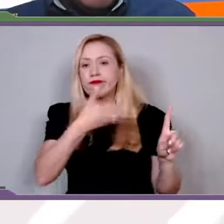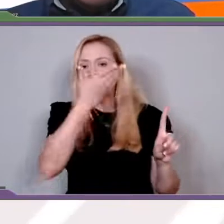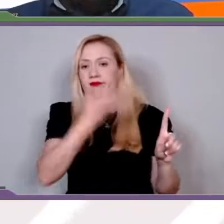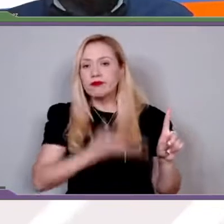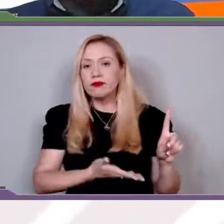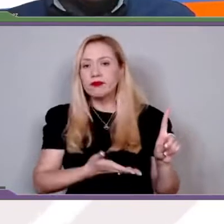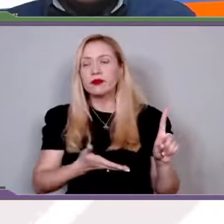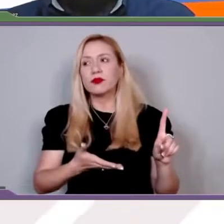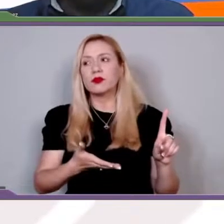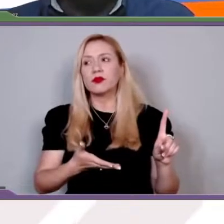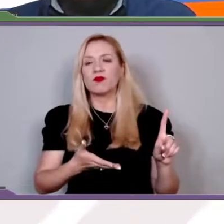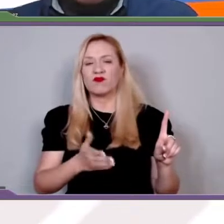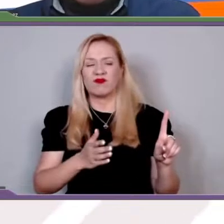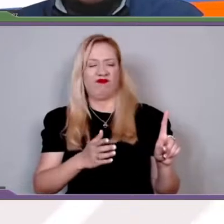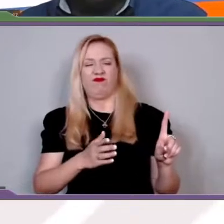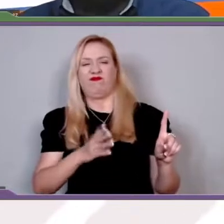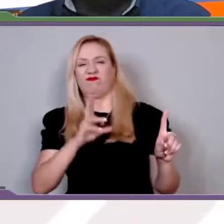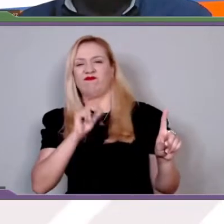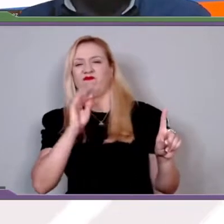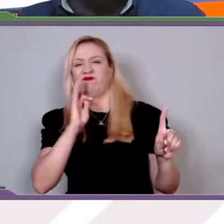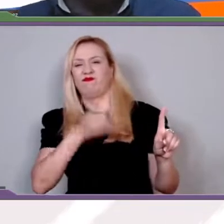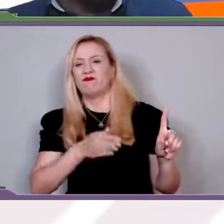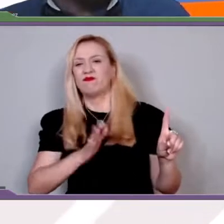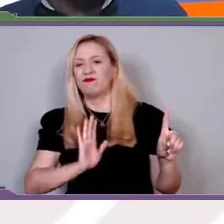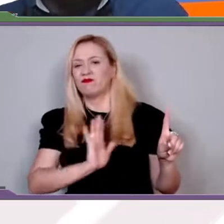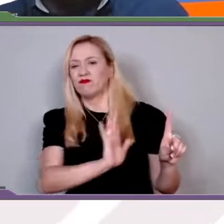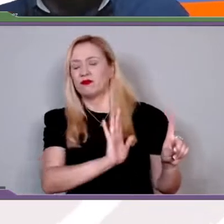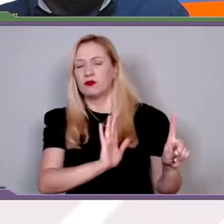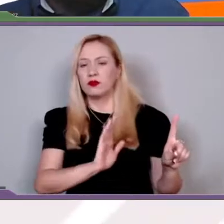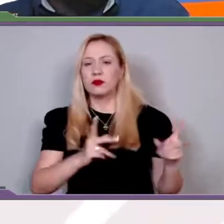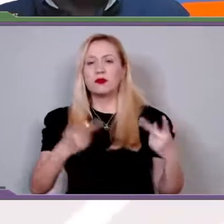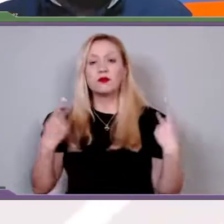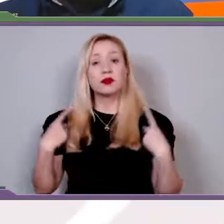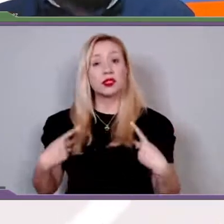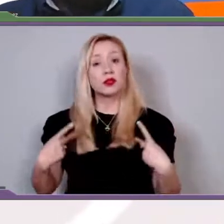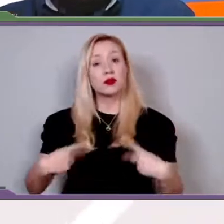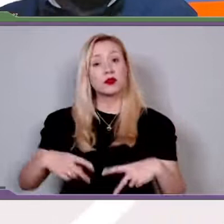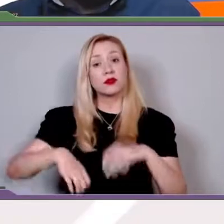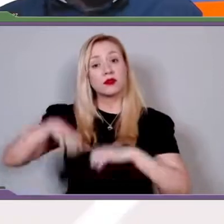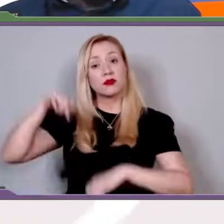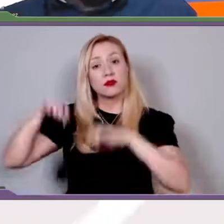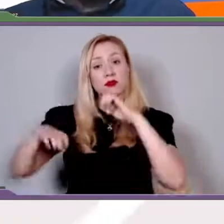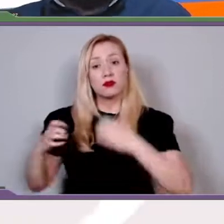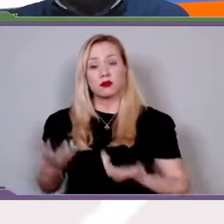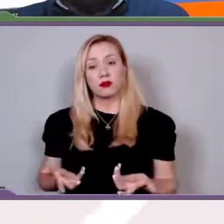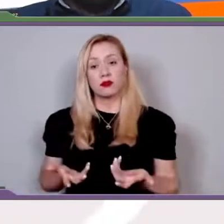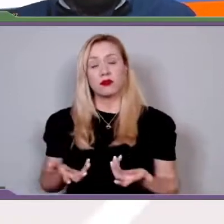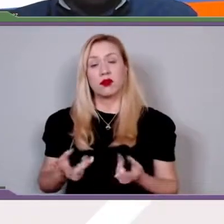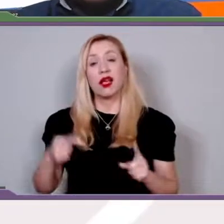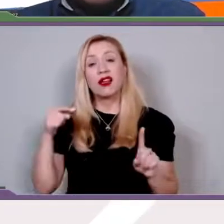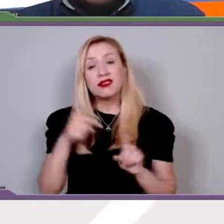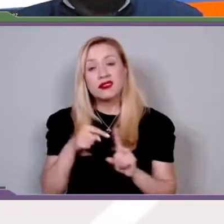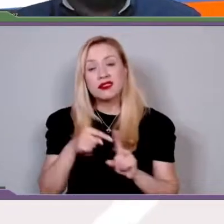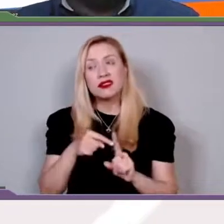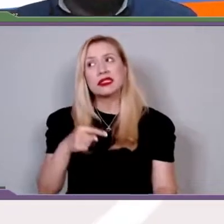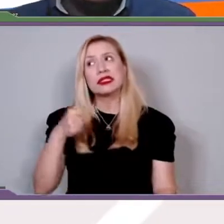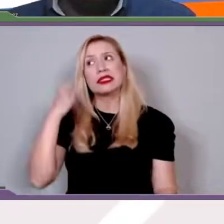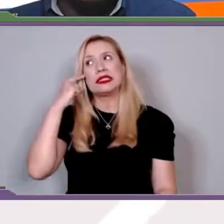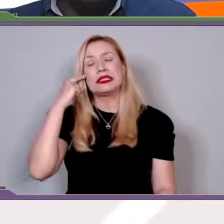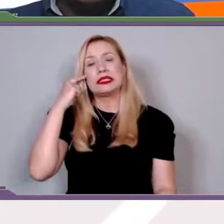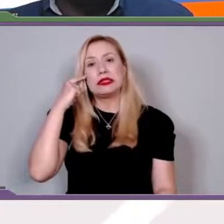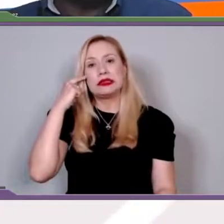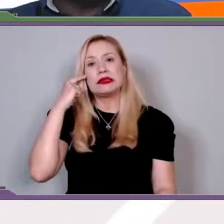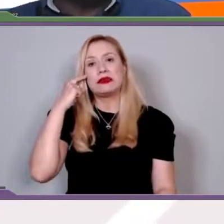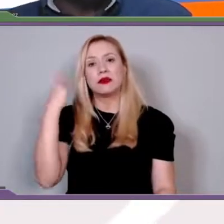de rechazo, negativos, peyorativos hacia las propias personas mayores, y es ahí yo creo que donde tenemos que empezar a generar